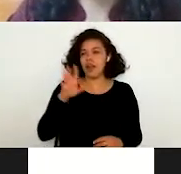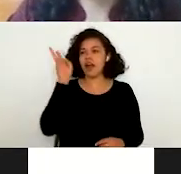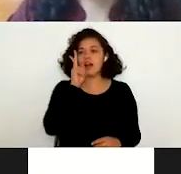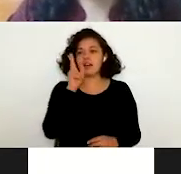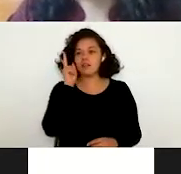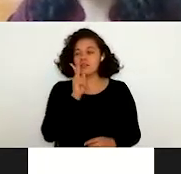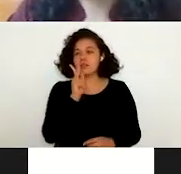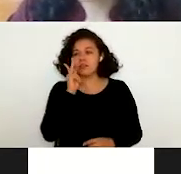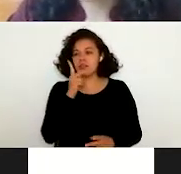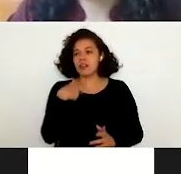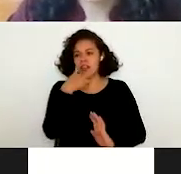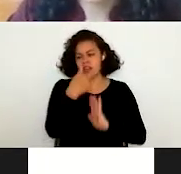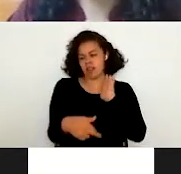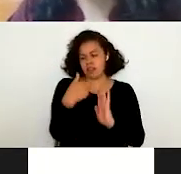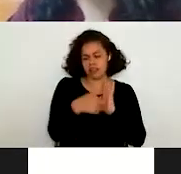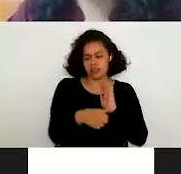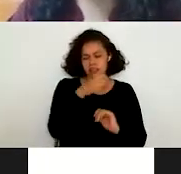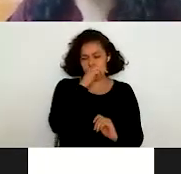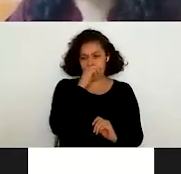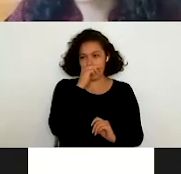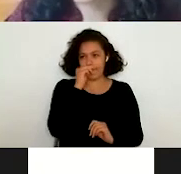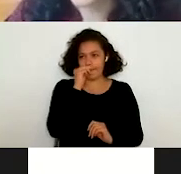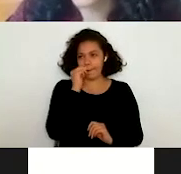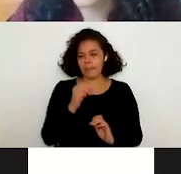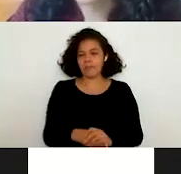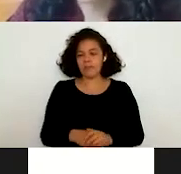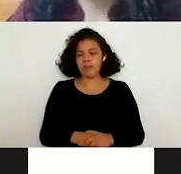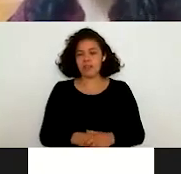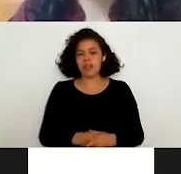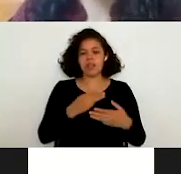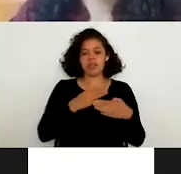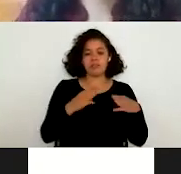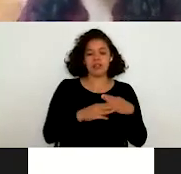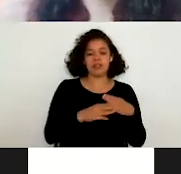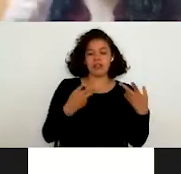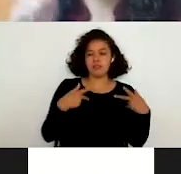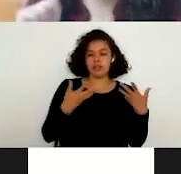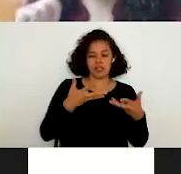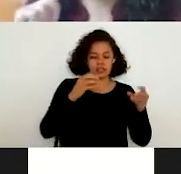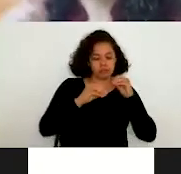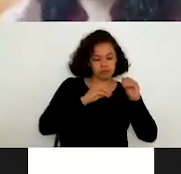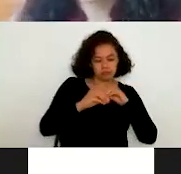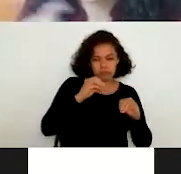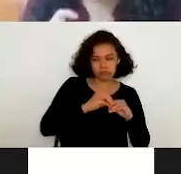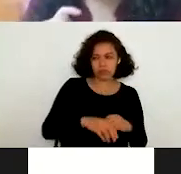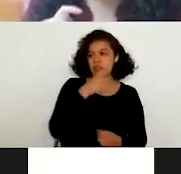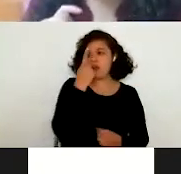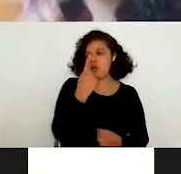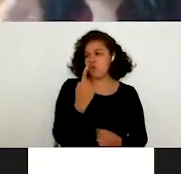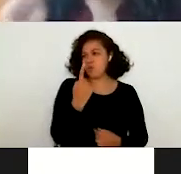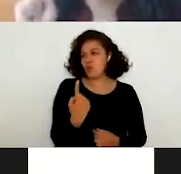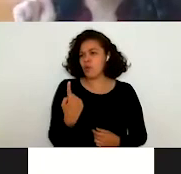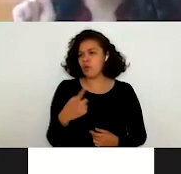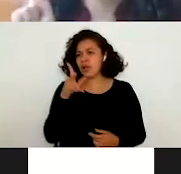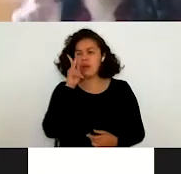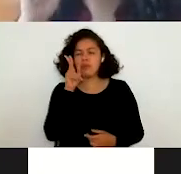de un taller, ¿no? Que realizaron algún material las personas, probablemente con un material de ese taller, ¿no? O